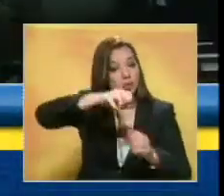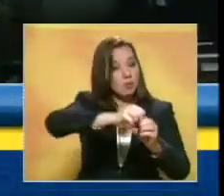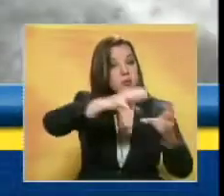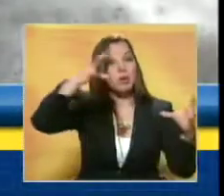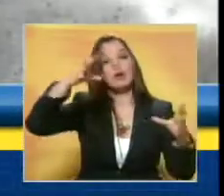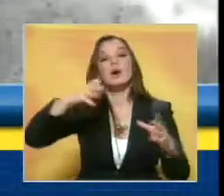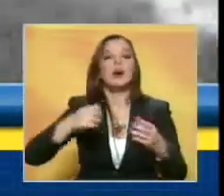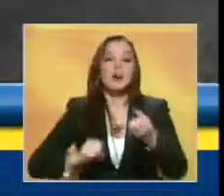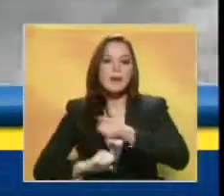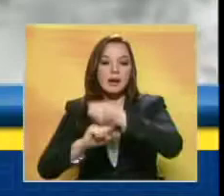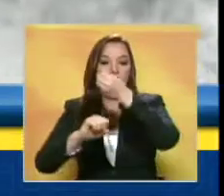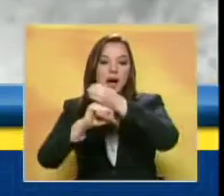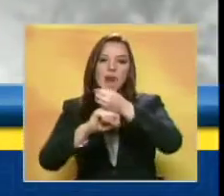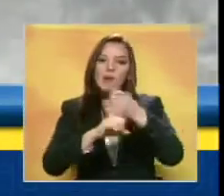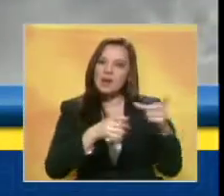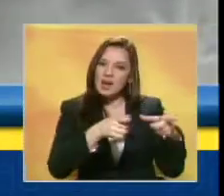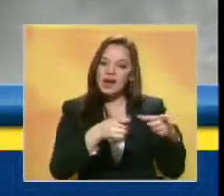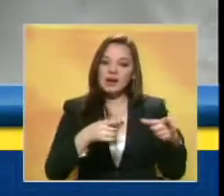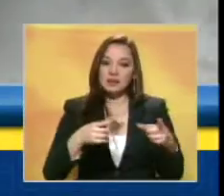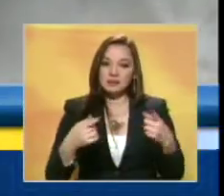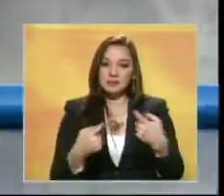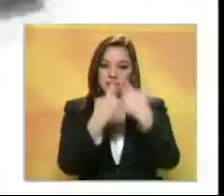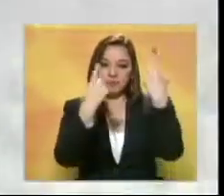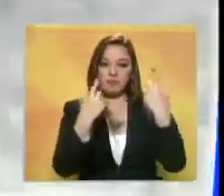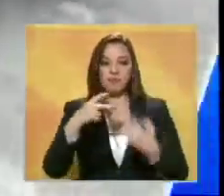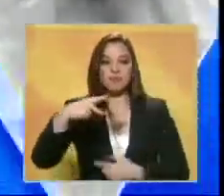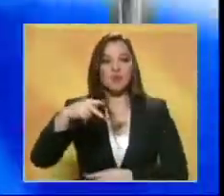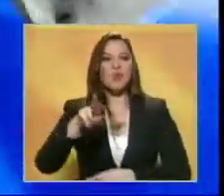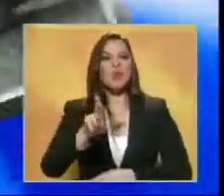apoyar a combatientes kurdos que se enfrentan a ISIS.